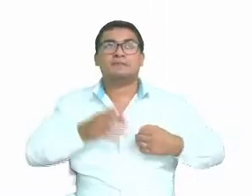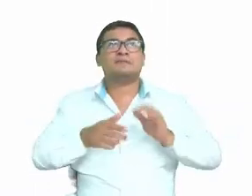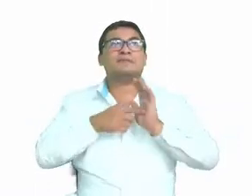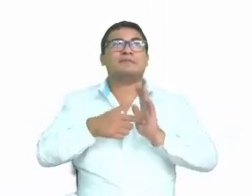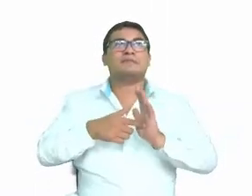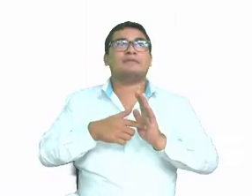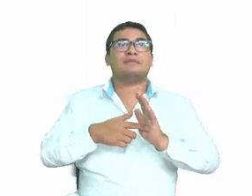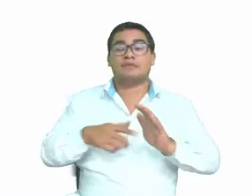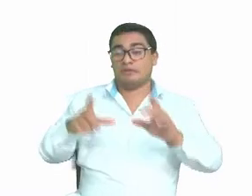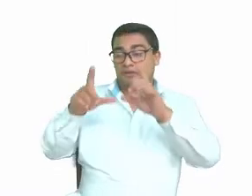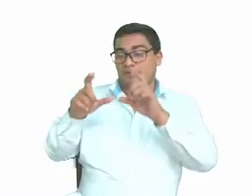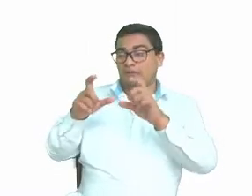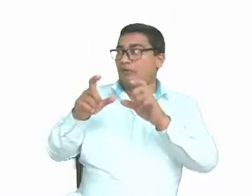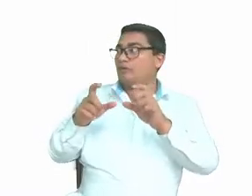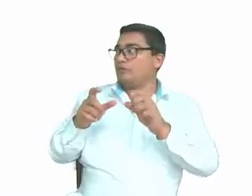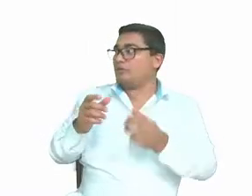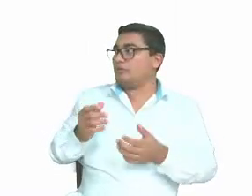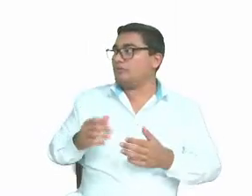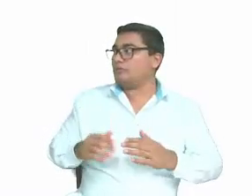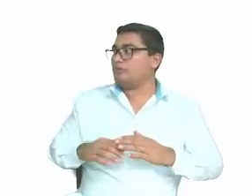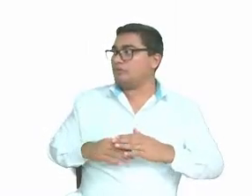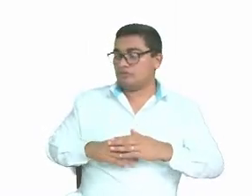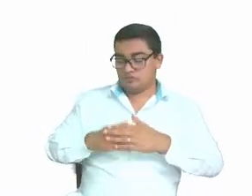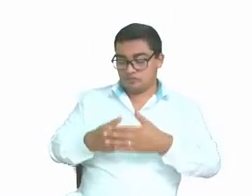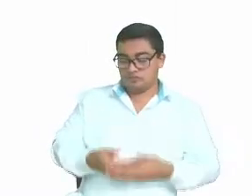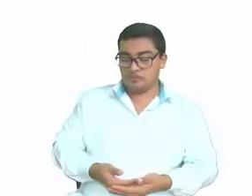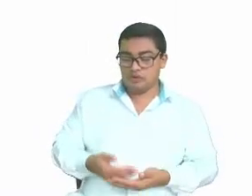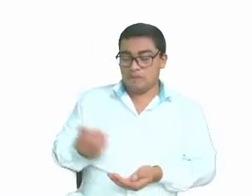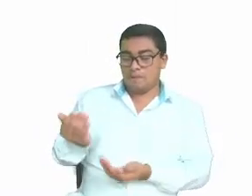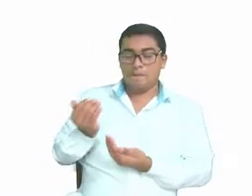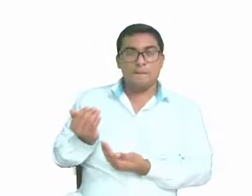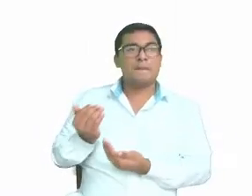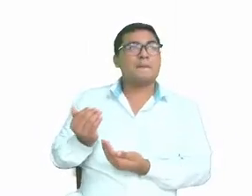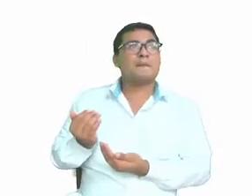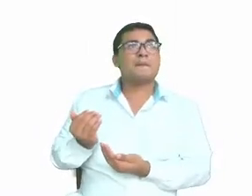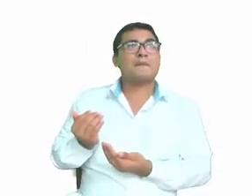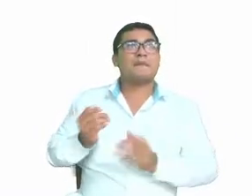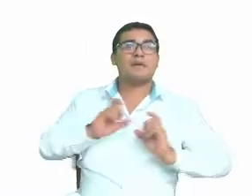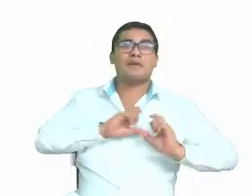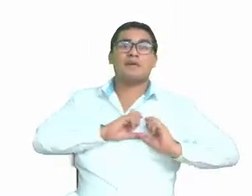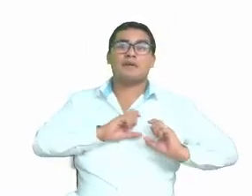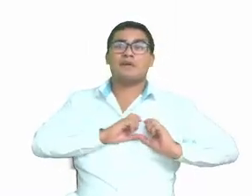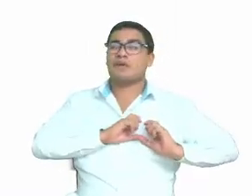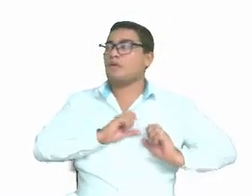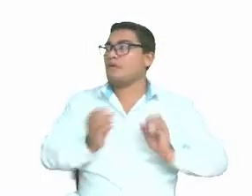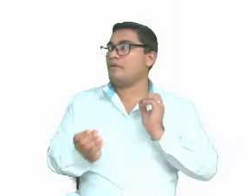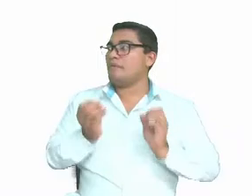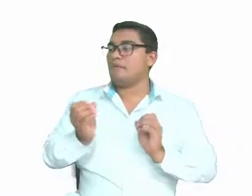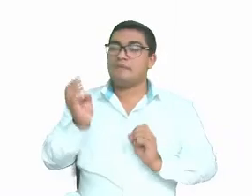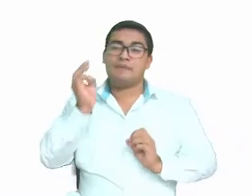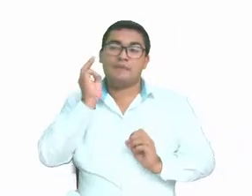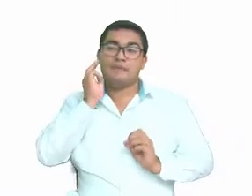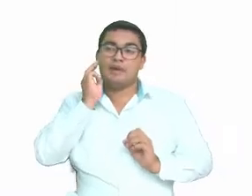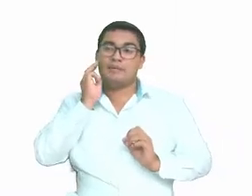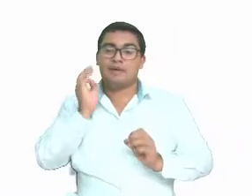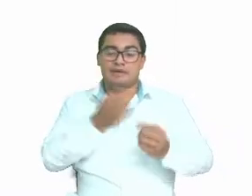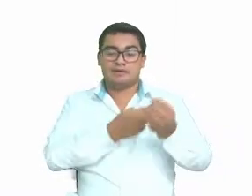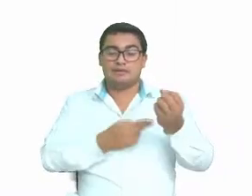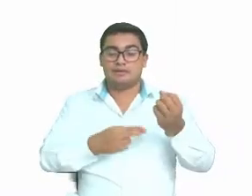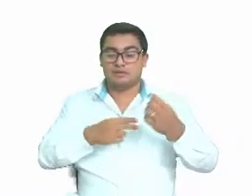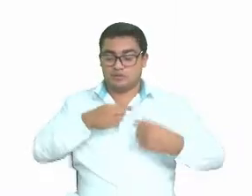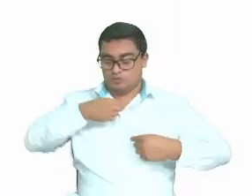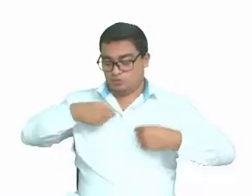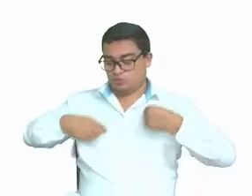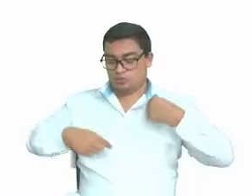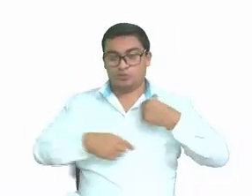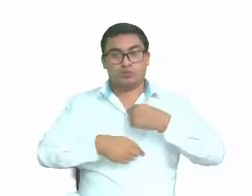feto del corazón de un niño. Depende de la circulación de la madre y depende de los cortocircuitos